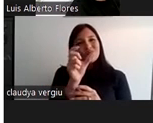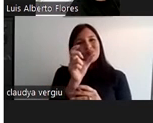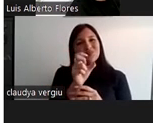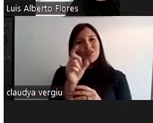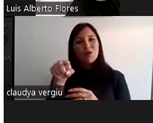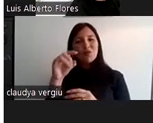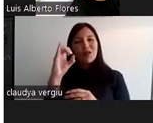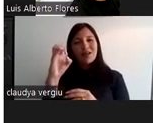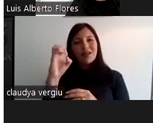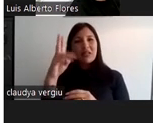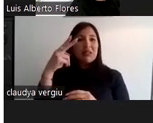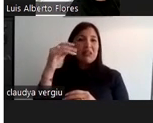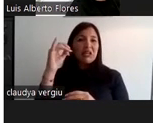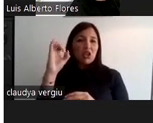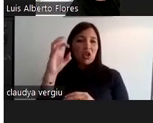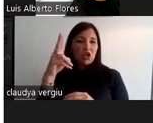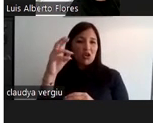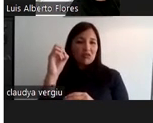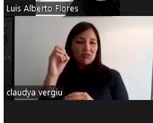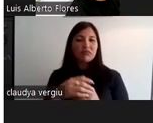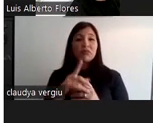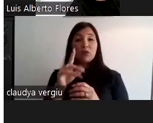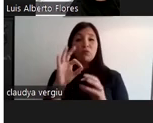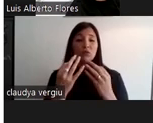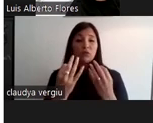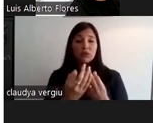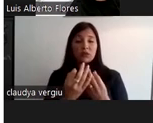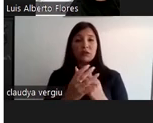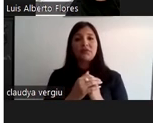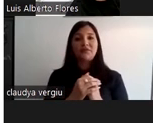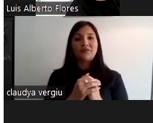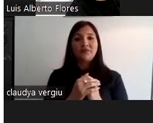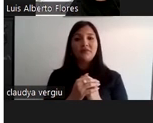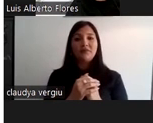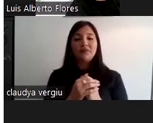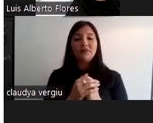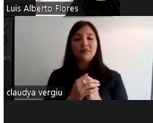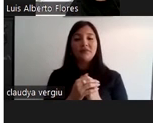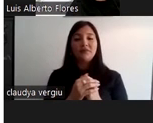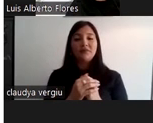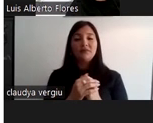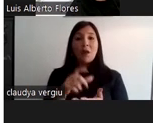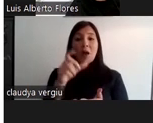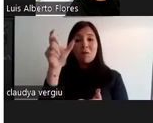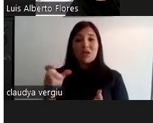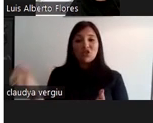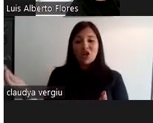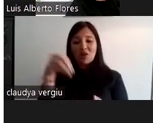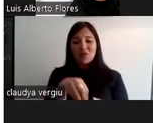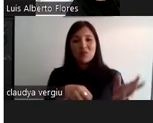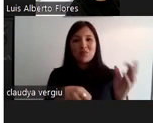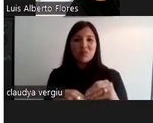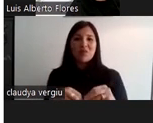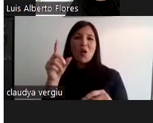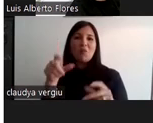tiktok entre otros tomaba mucha importancia y una y además podríamos incluir personajes conocidos influencers